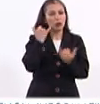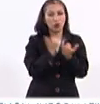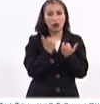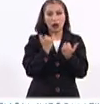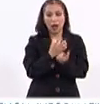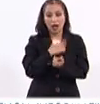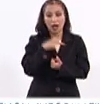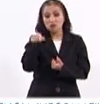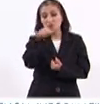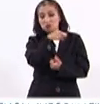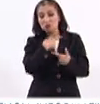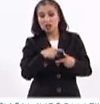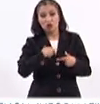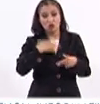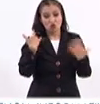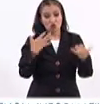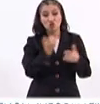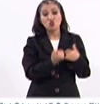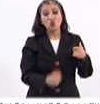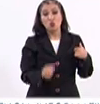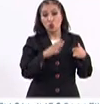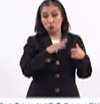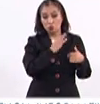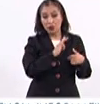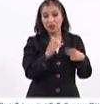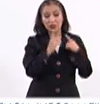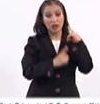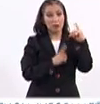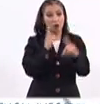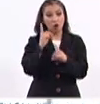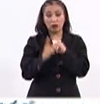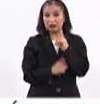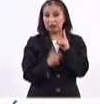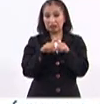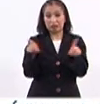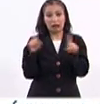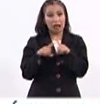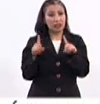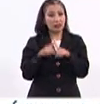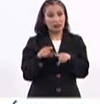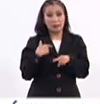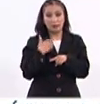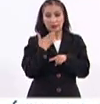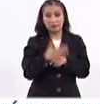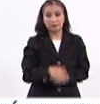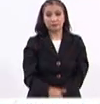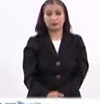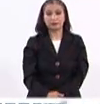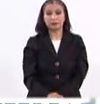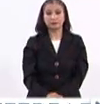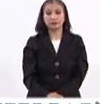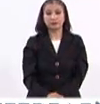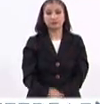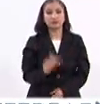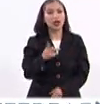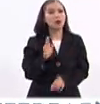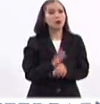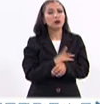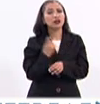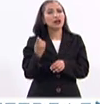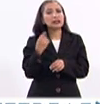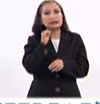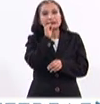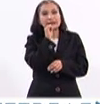hay talento en México y mucho, en prácticamente cualquier tipo de disciplina se podría encontrar muy buenos talentos, pero ¿por qué no